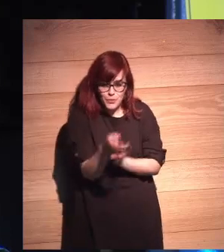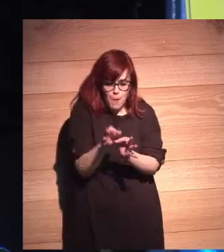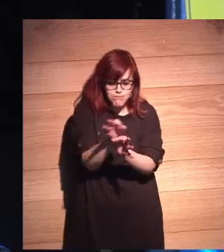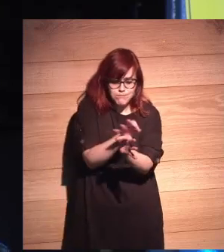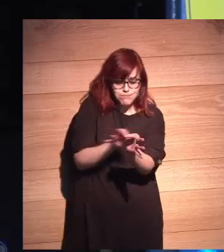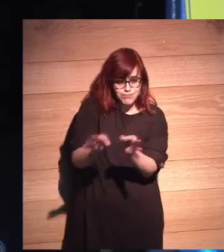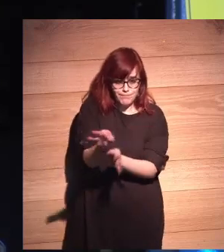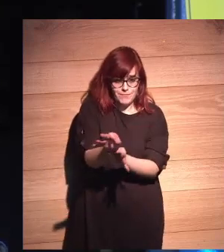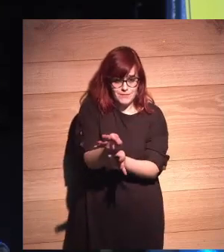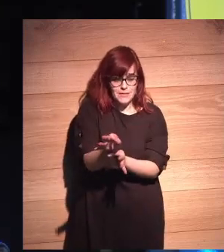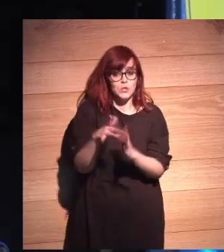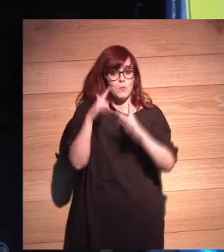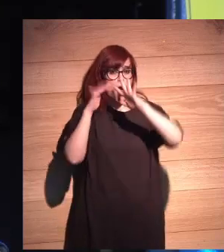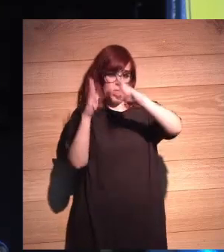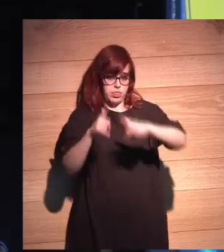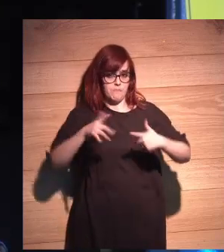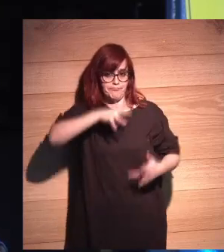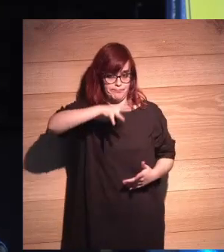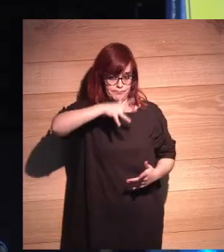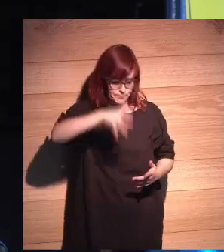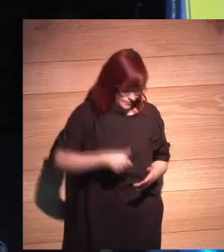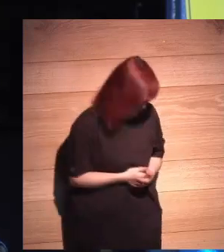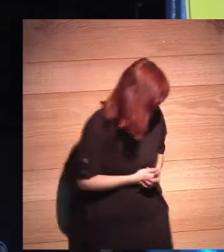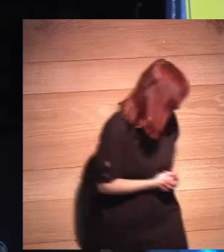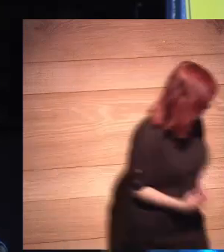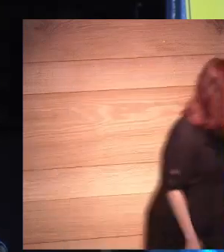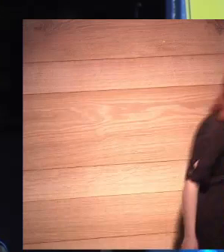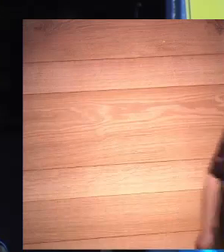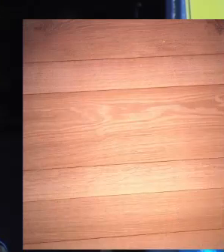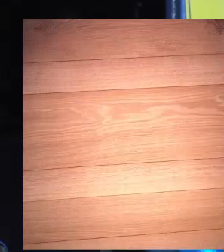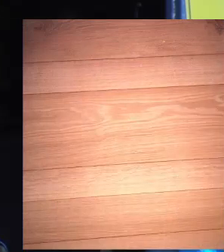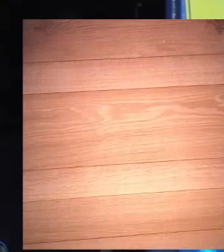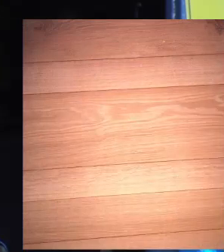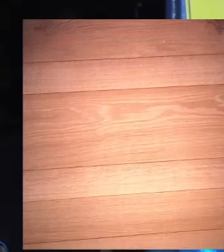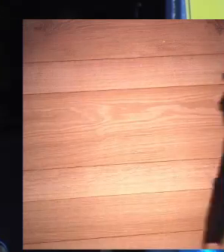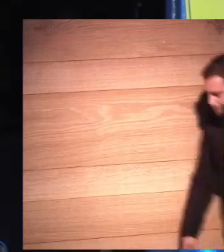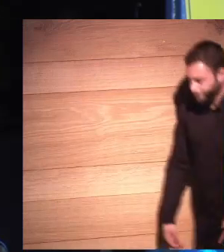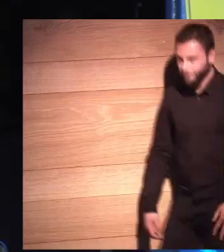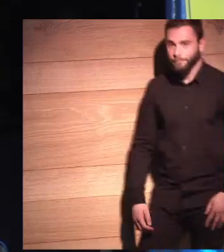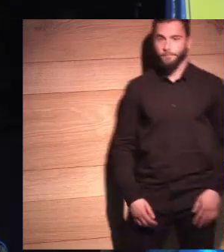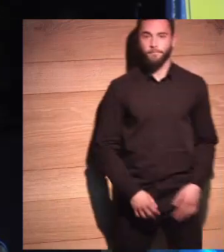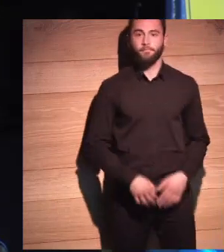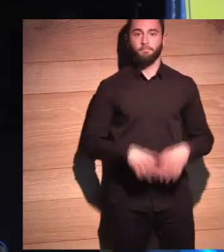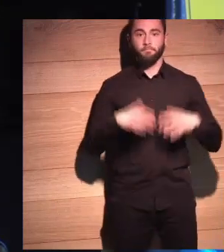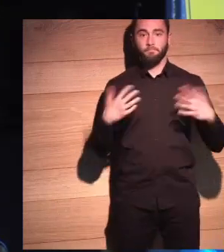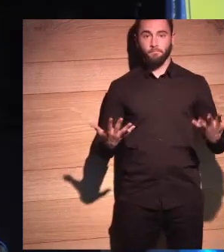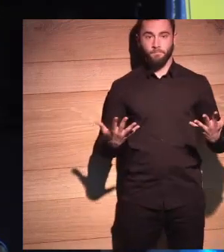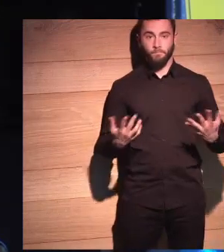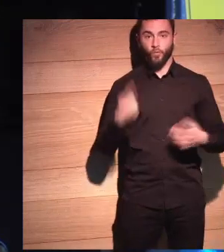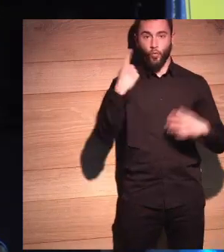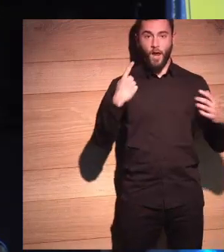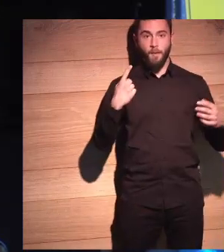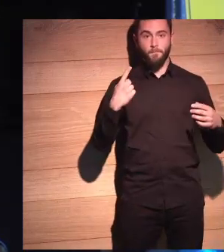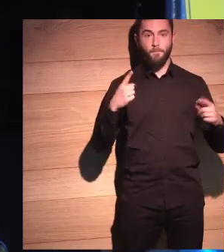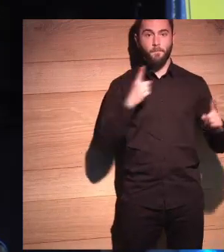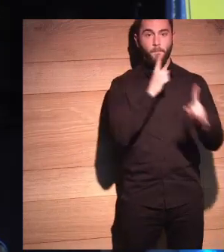una dimensión de algoritmia increíble. Es espeluznante. Y resulta que en una de las partidas se hace